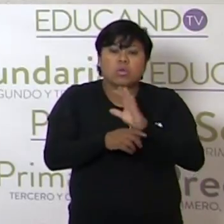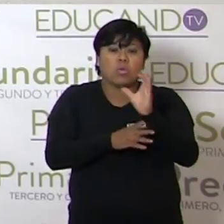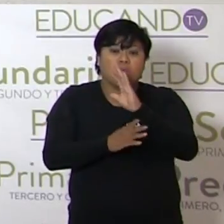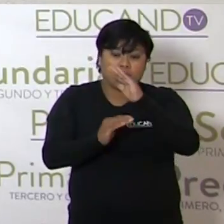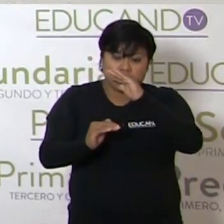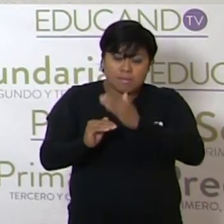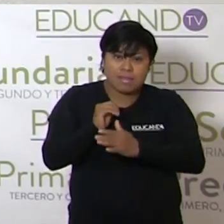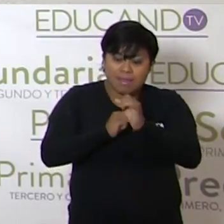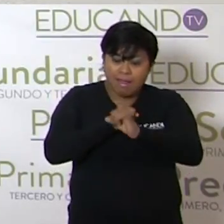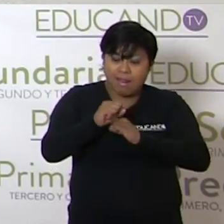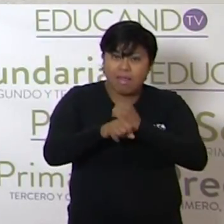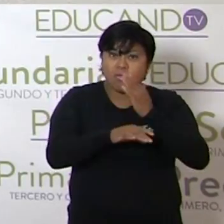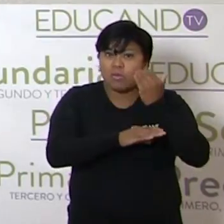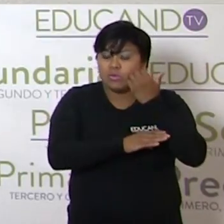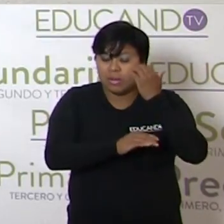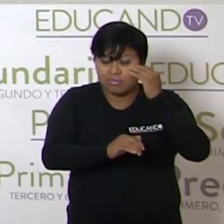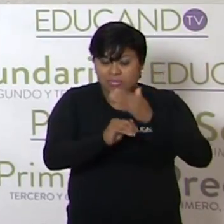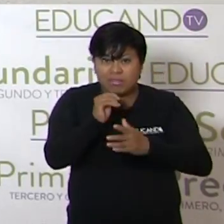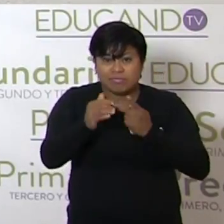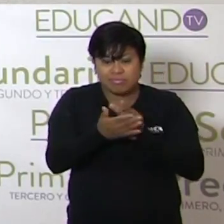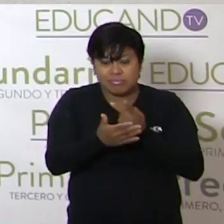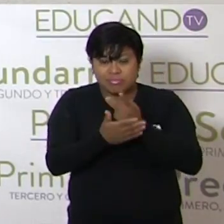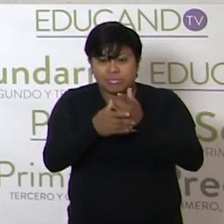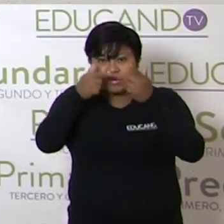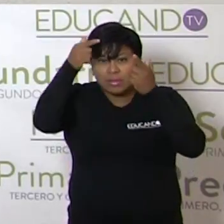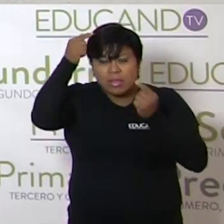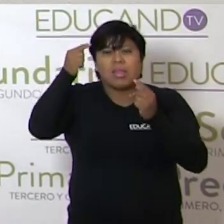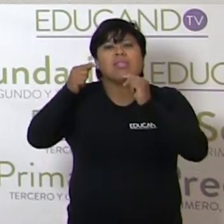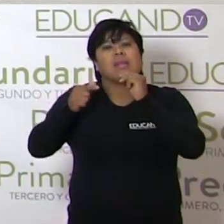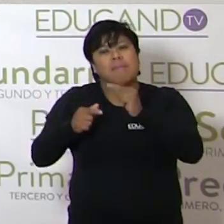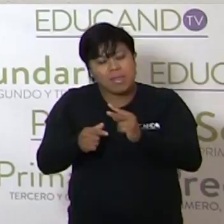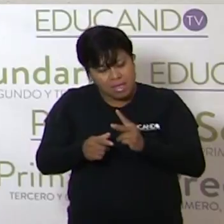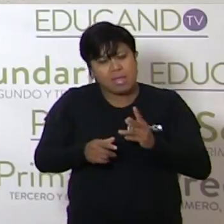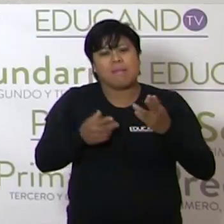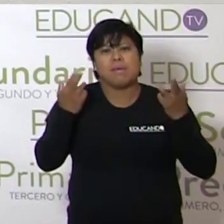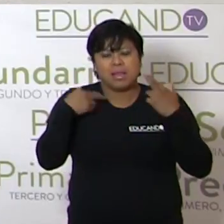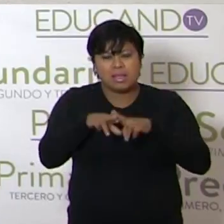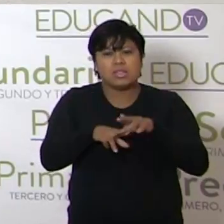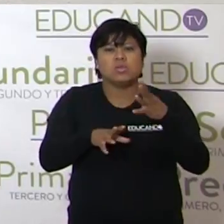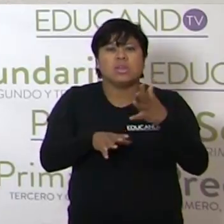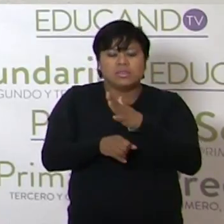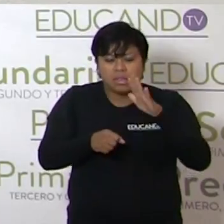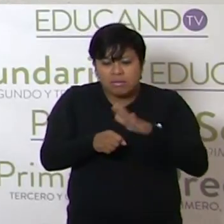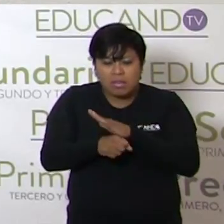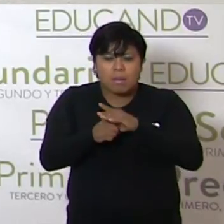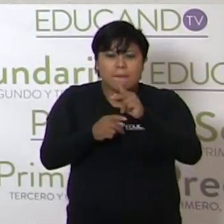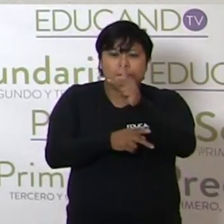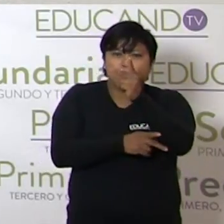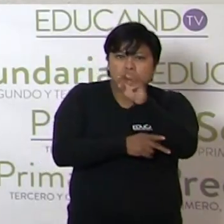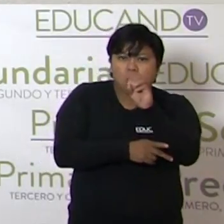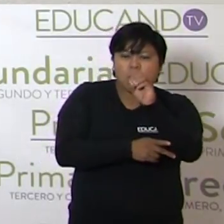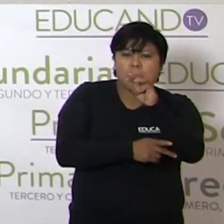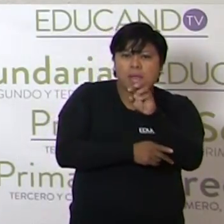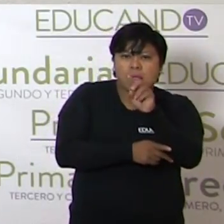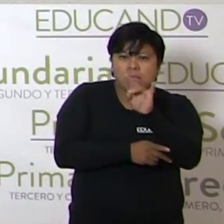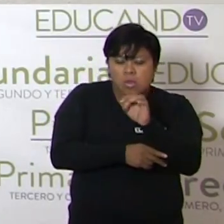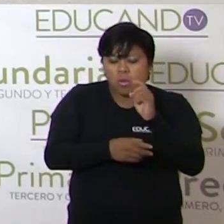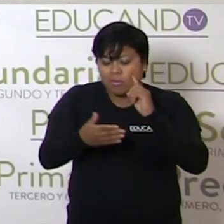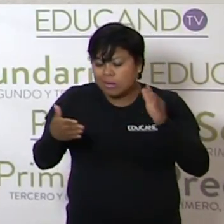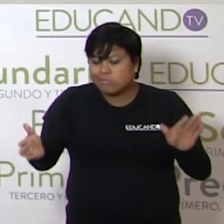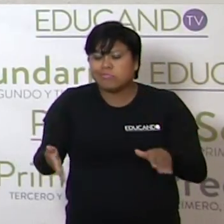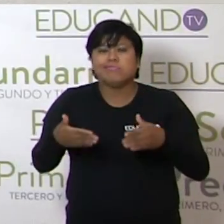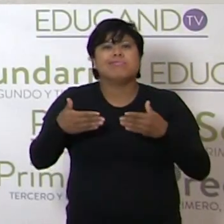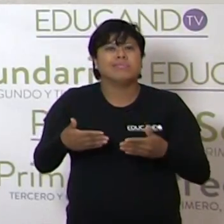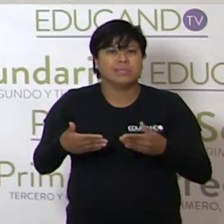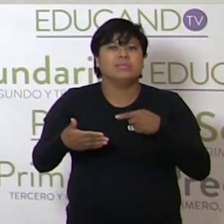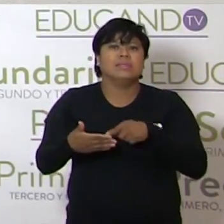el ciclo escolar, seguramente también estás sacando tú tu promedio, o tú mismo haces tu promedio, o tu mamá también, o tus padres corroboran también esos